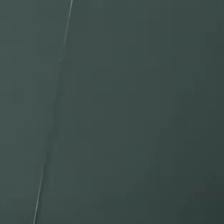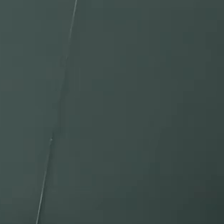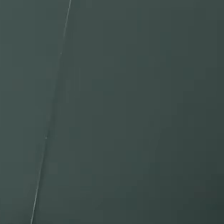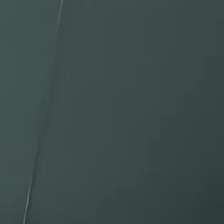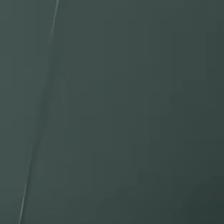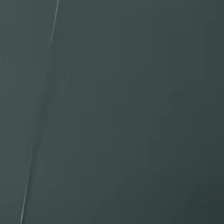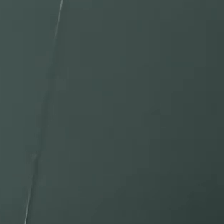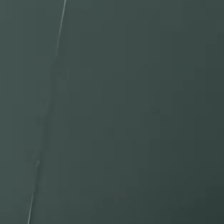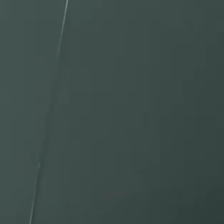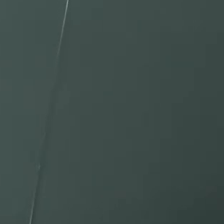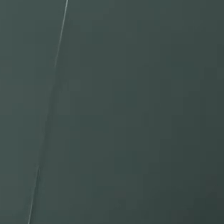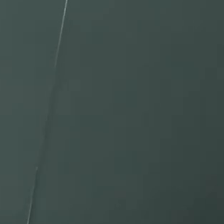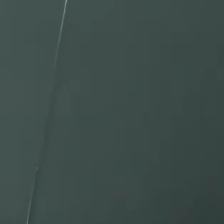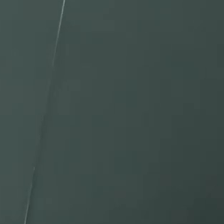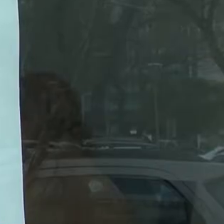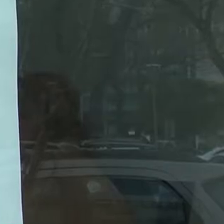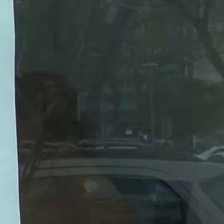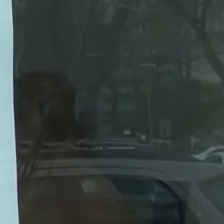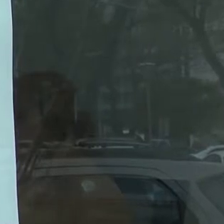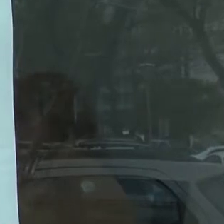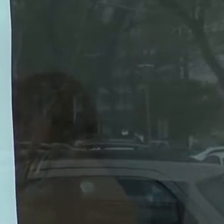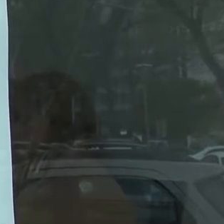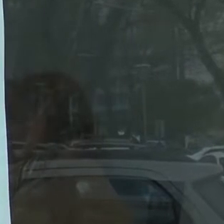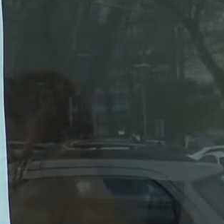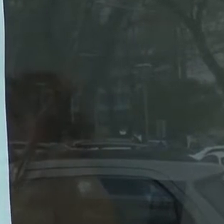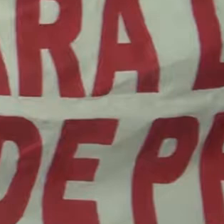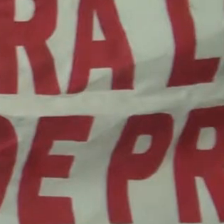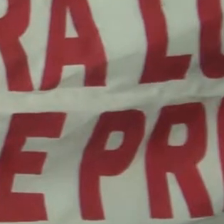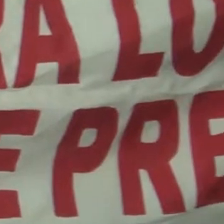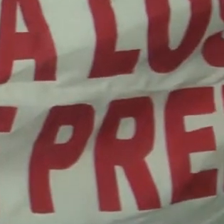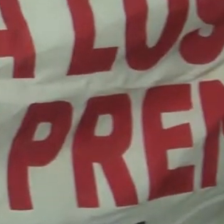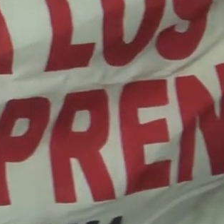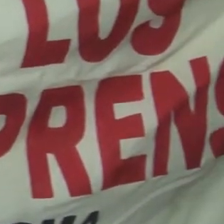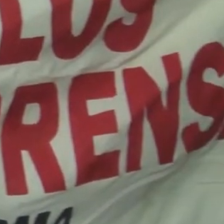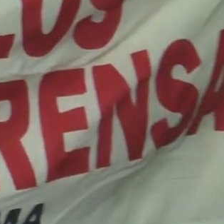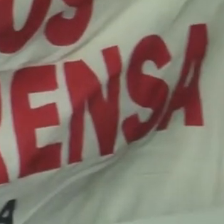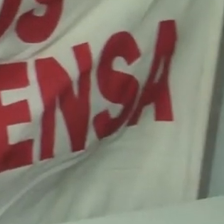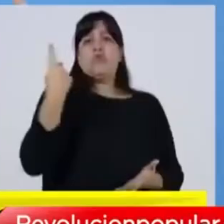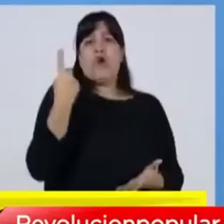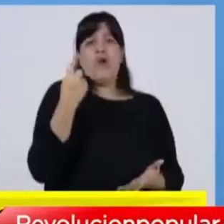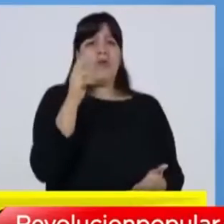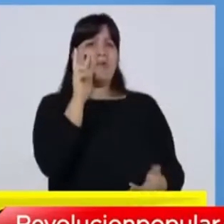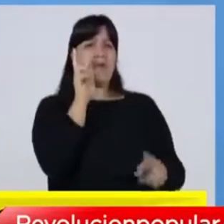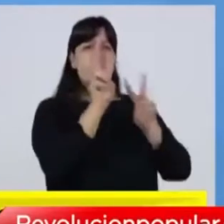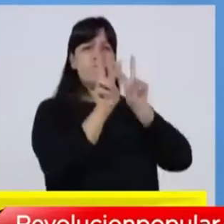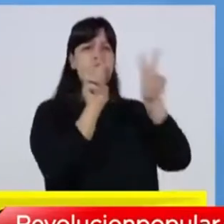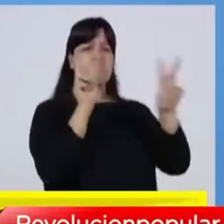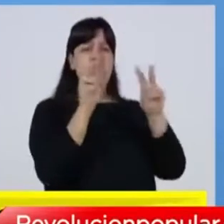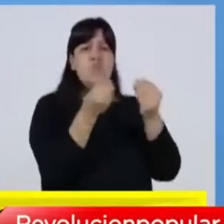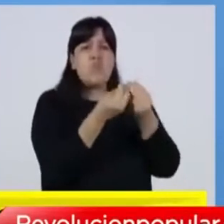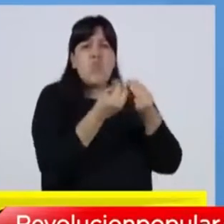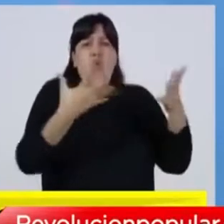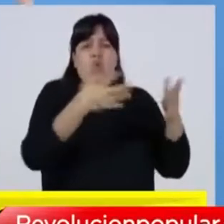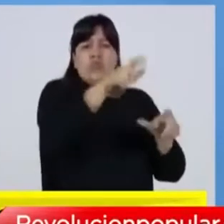que aplicaba el gobierno anterior y no en las actuales. Estas comparaciones me parece que no sirven de nada y es evidente